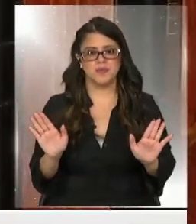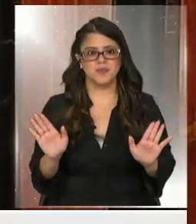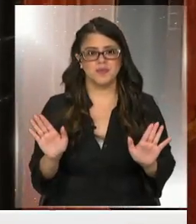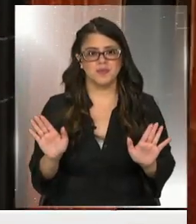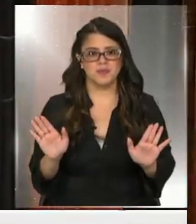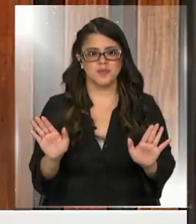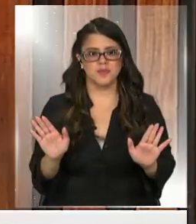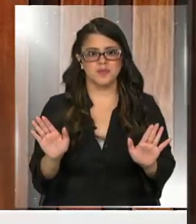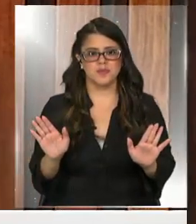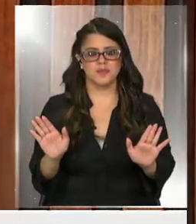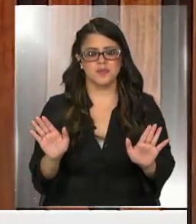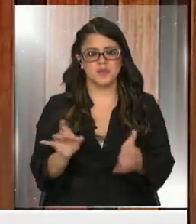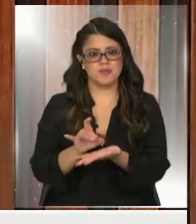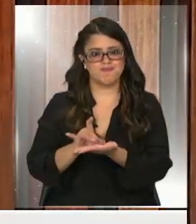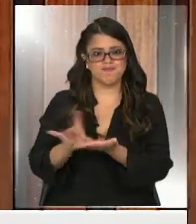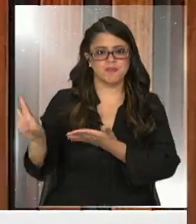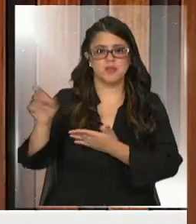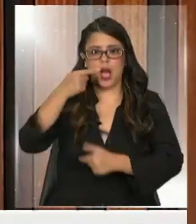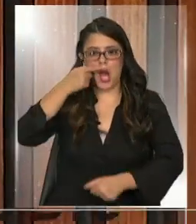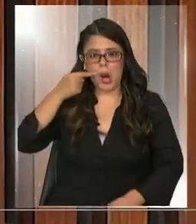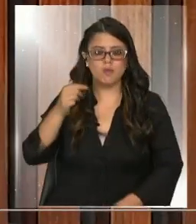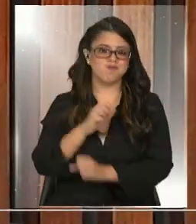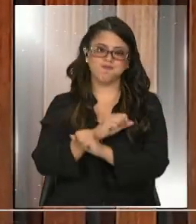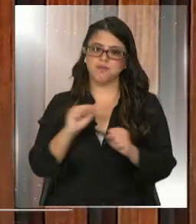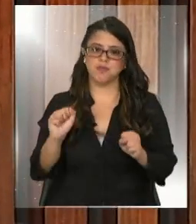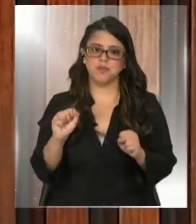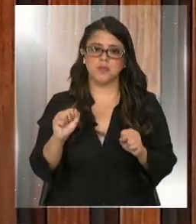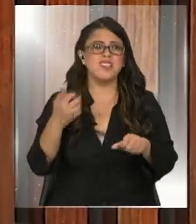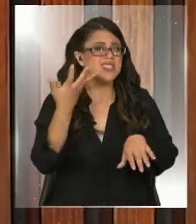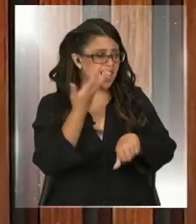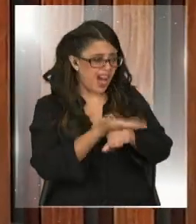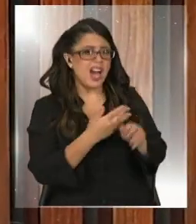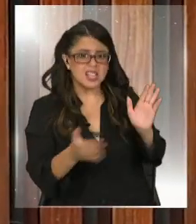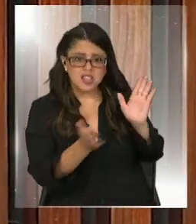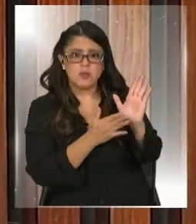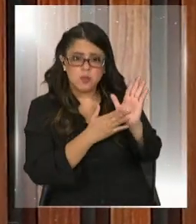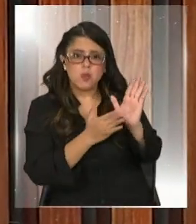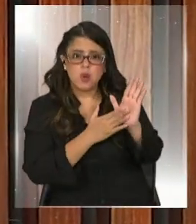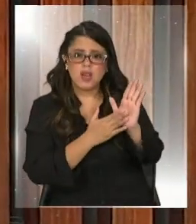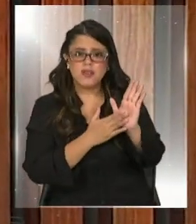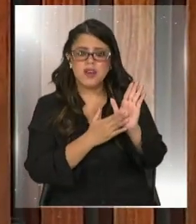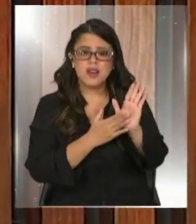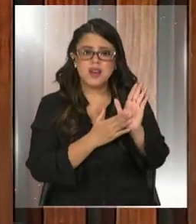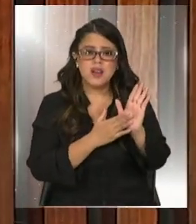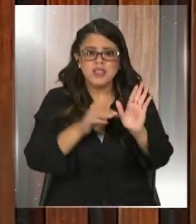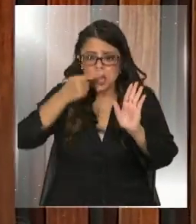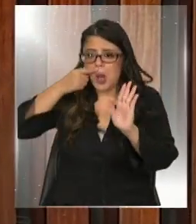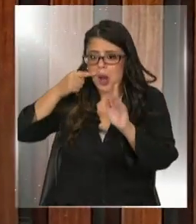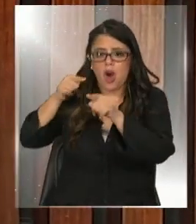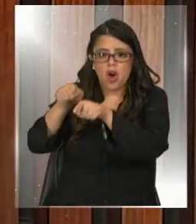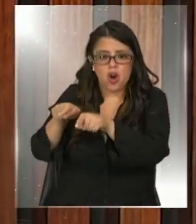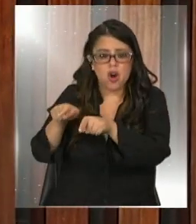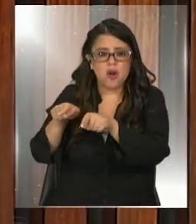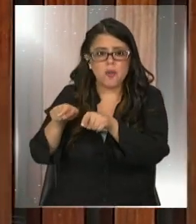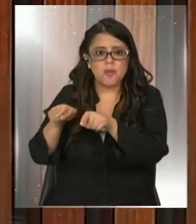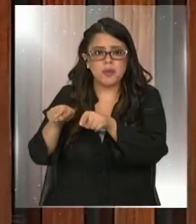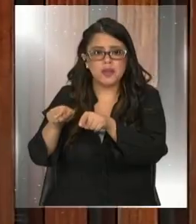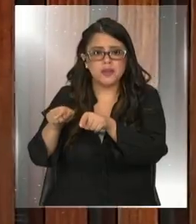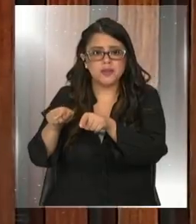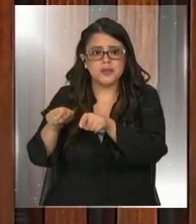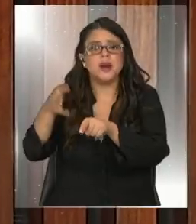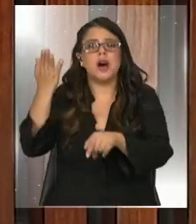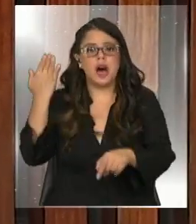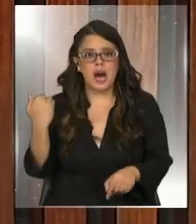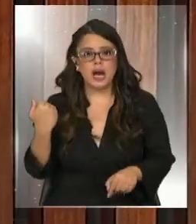sacarla de este individuo. O sea, había el antecedente hecho y por hecho de que este tipo en algún momento iba